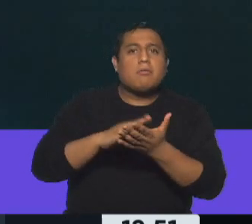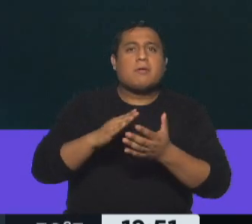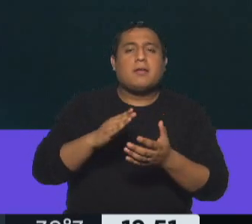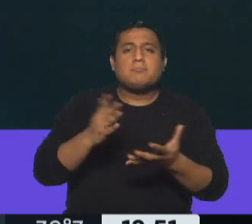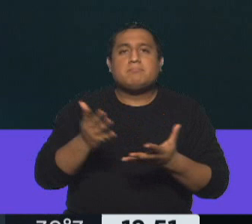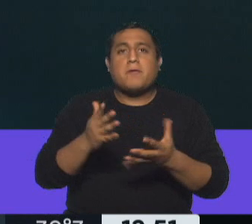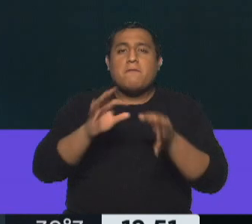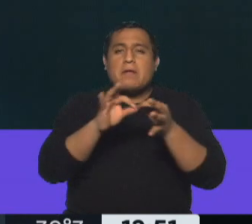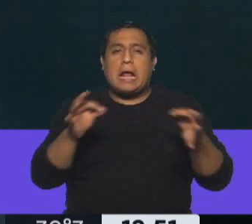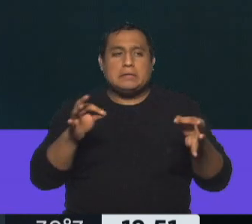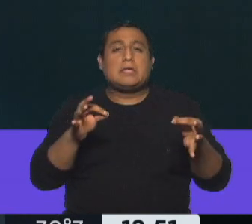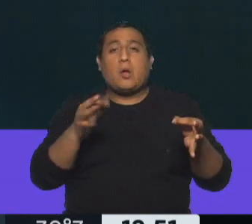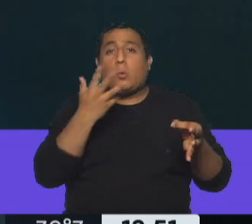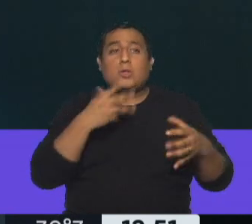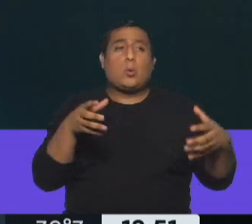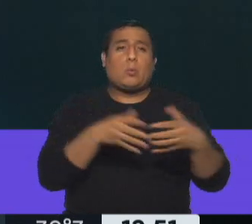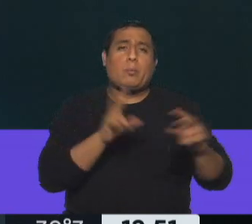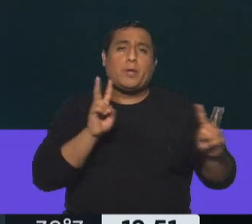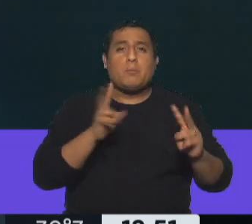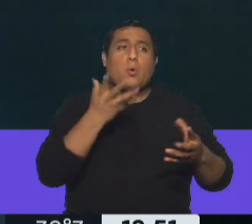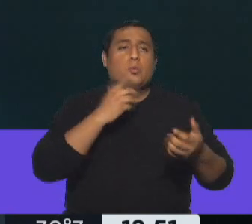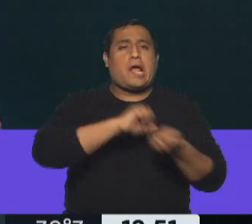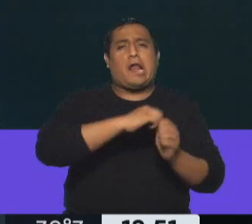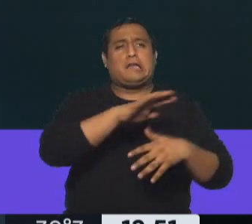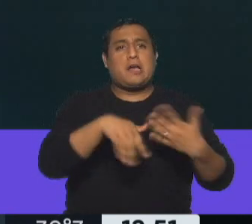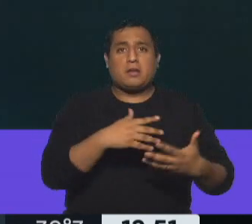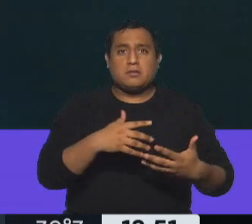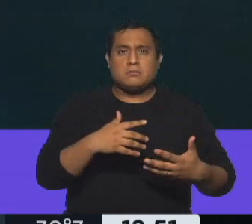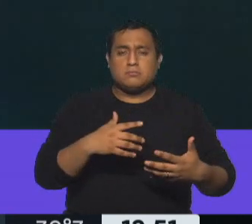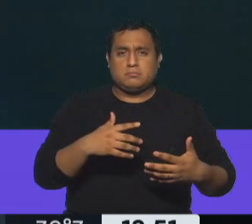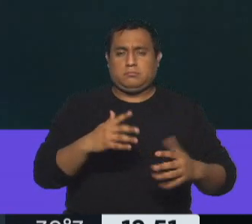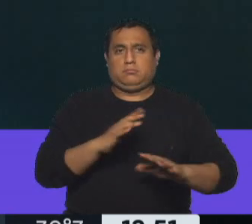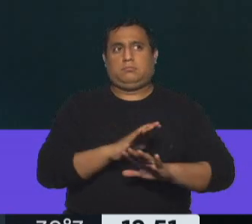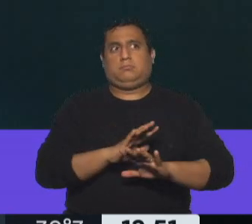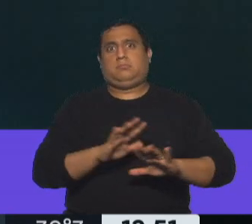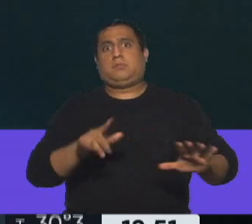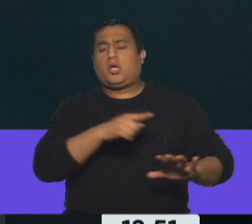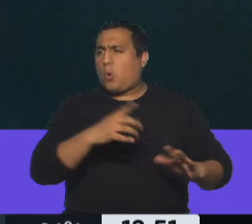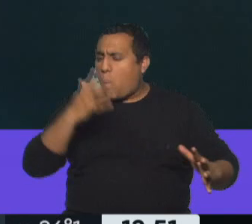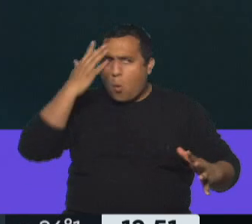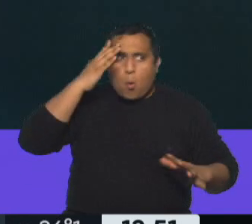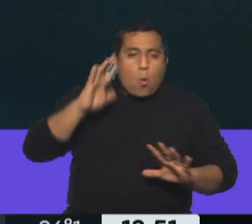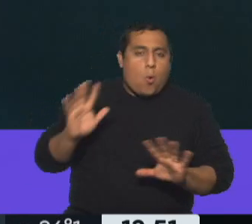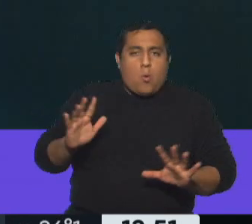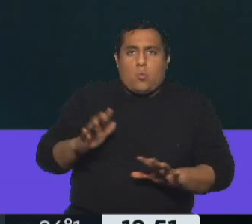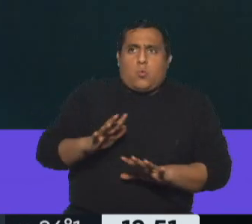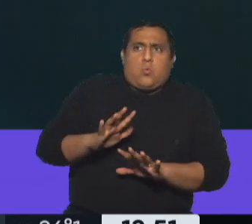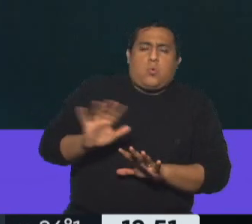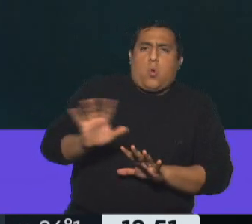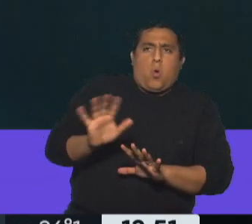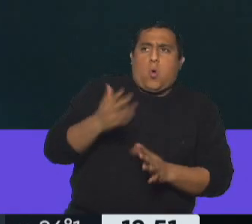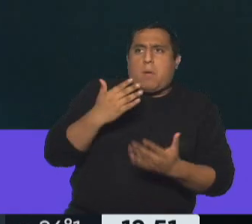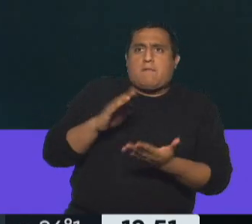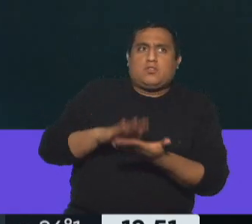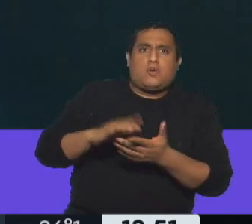esta frase al peronismo le gusta marchar y se pusieron como locos a mí me sorprende que tengan tanto prurito para en todo caso